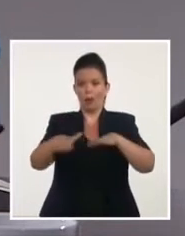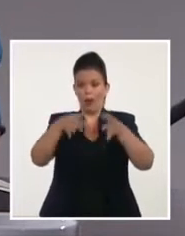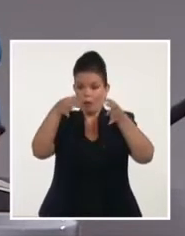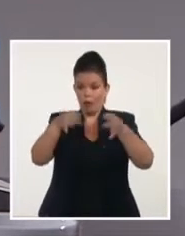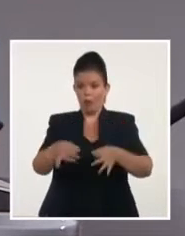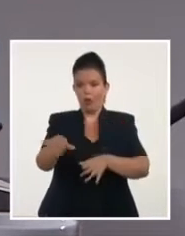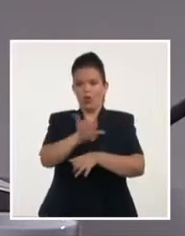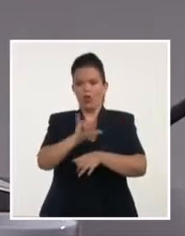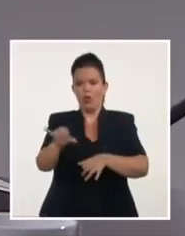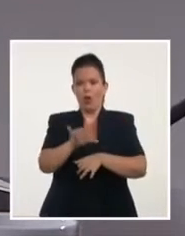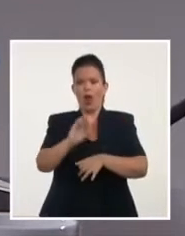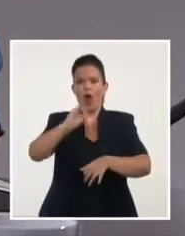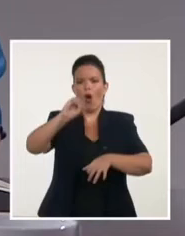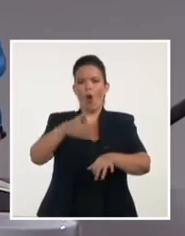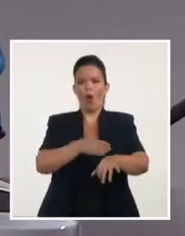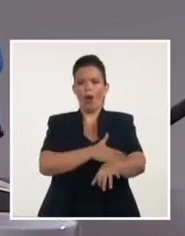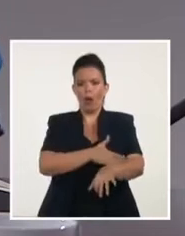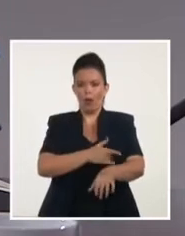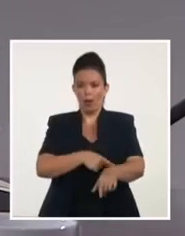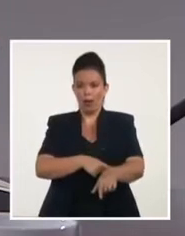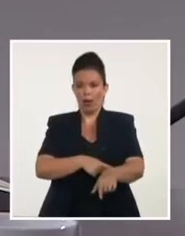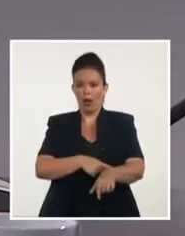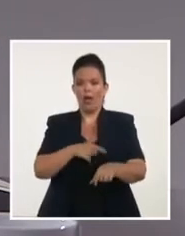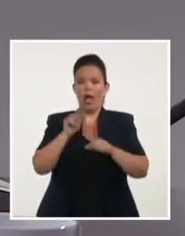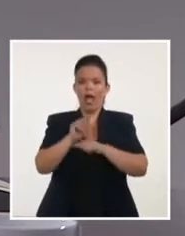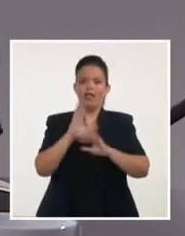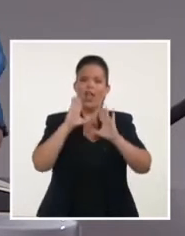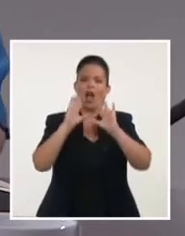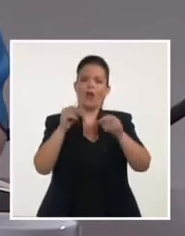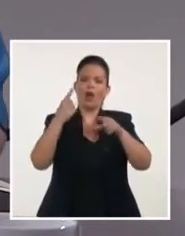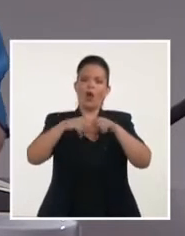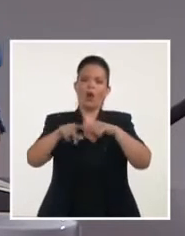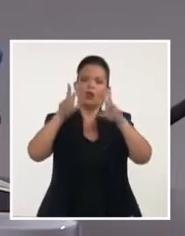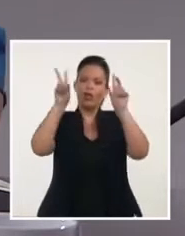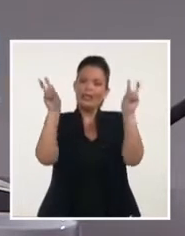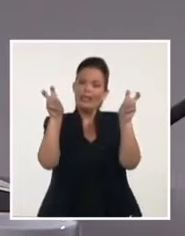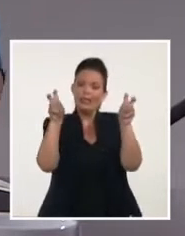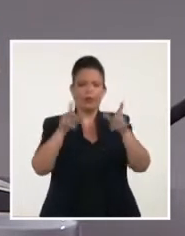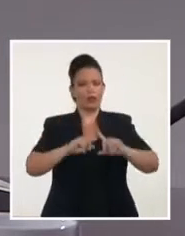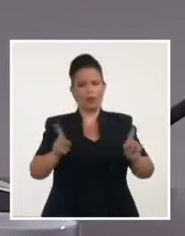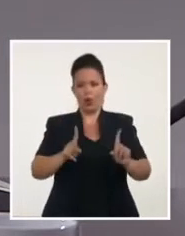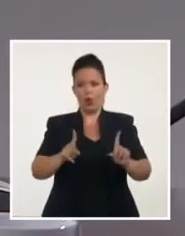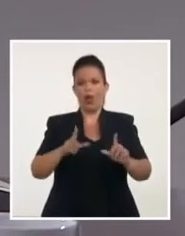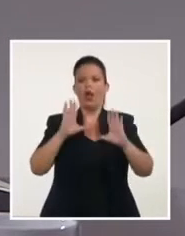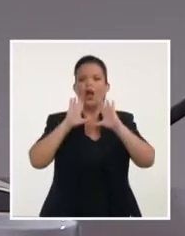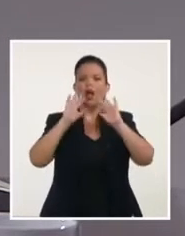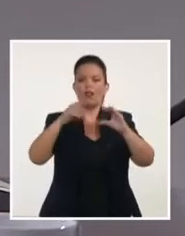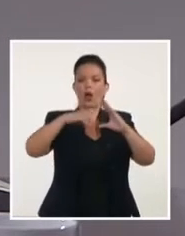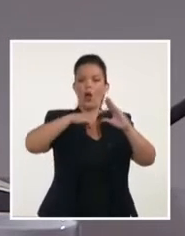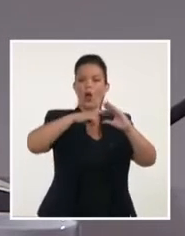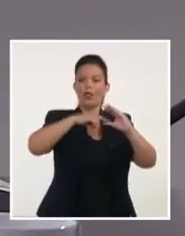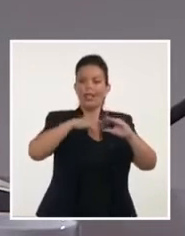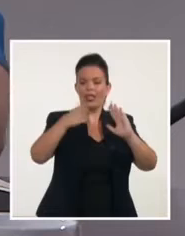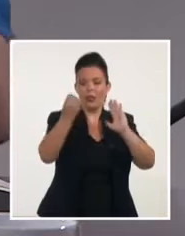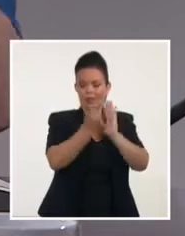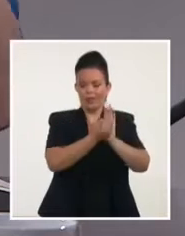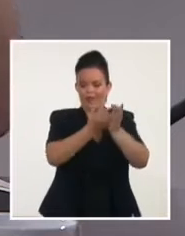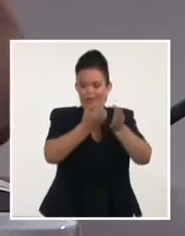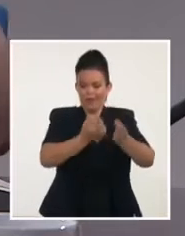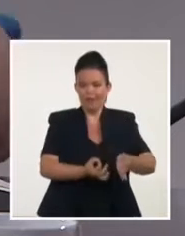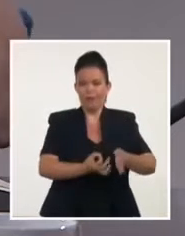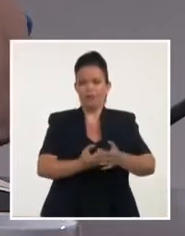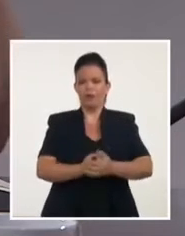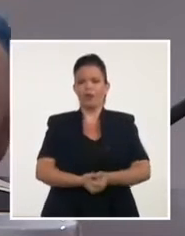no habla de generar contenidos en abstracto, sino contenidos creativos, que quiere decir que comuniquen. O sea, si